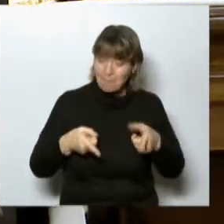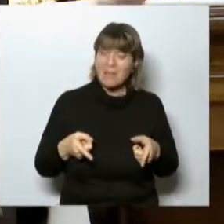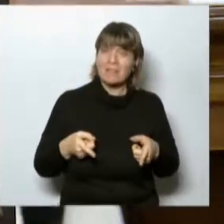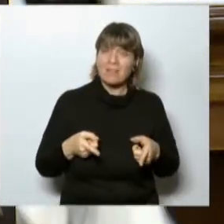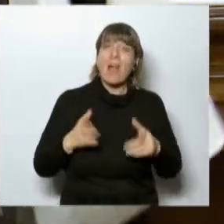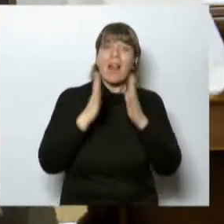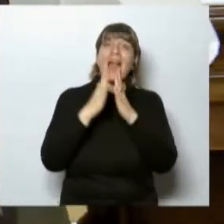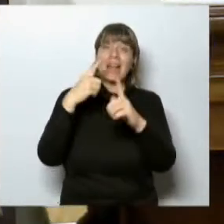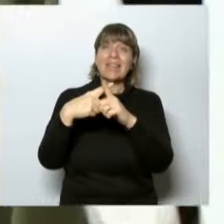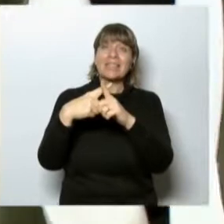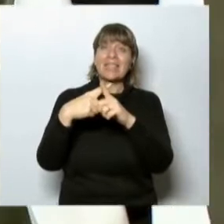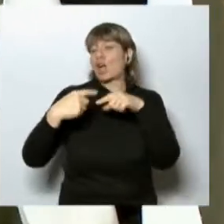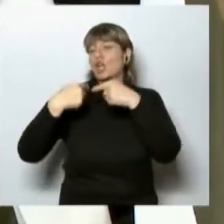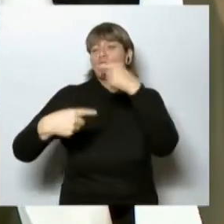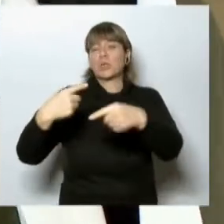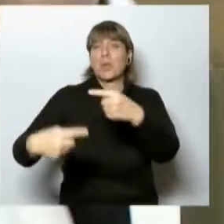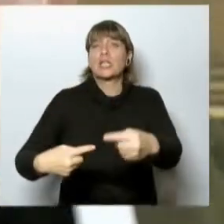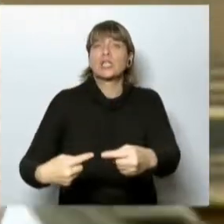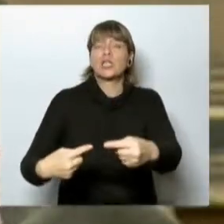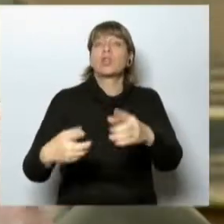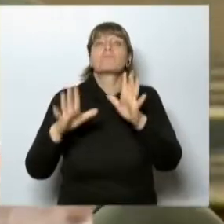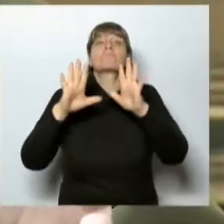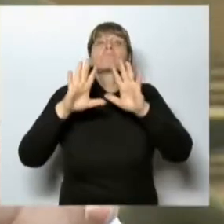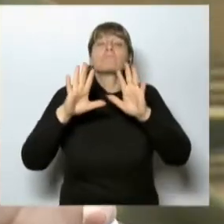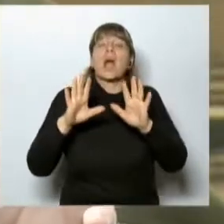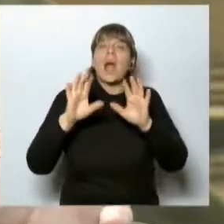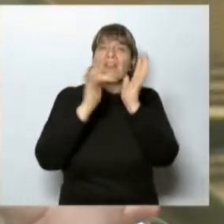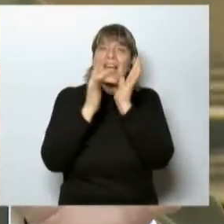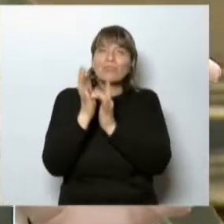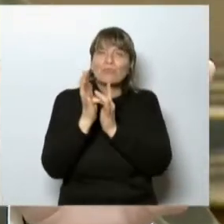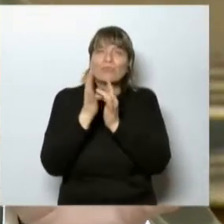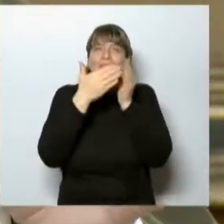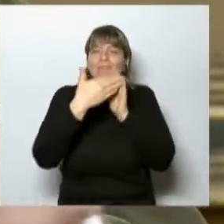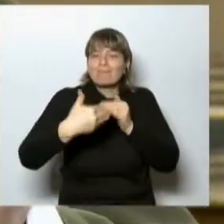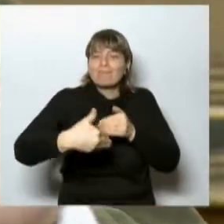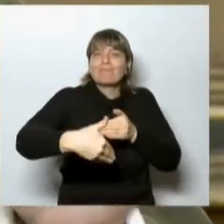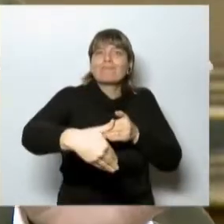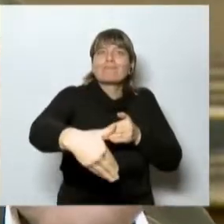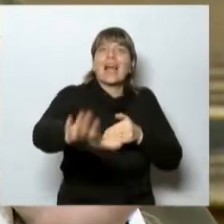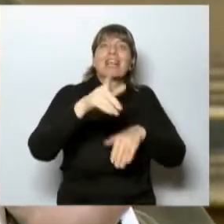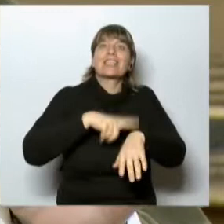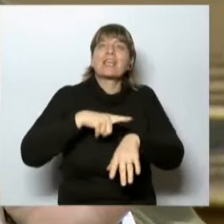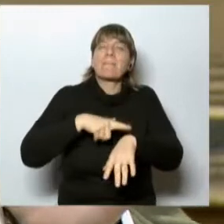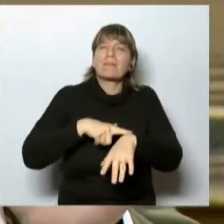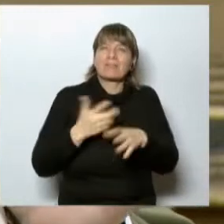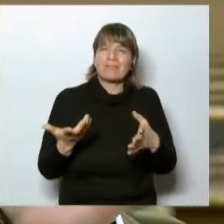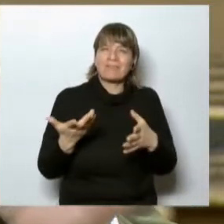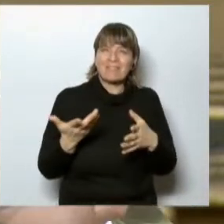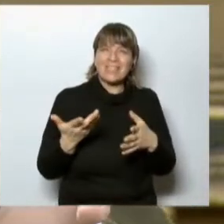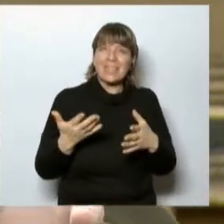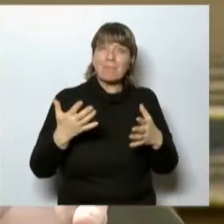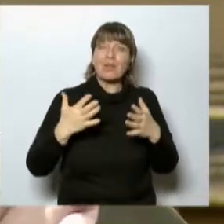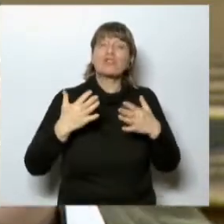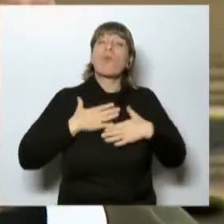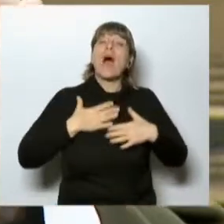La Iglesia es la continuación misteriosa de Jesús en el tiempo. Es esa prolongación y por eso lo decimos cuerpo